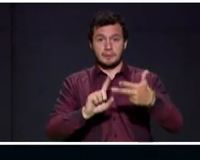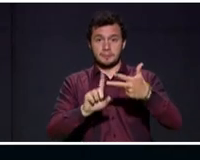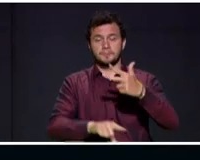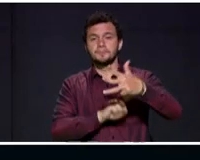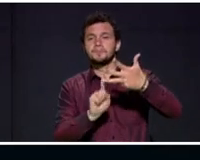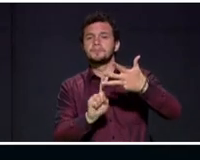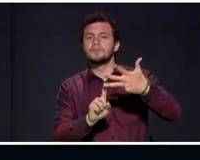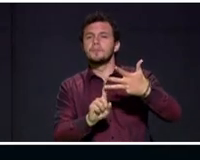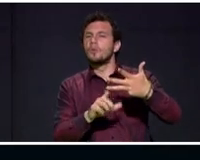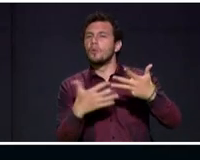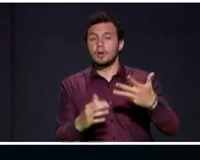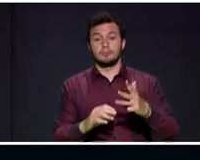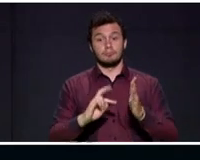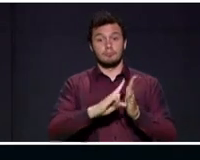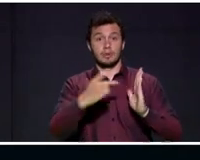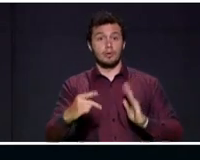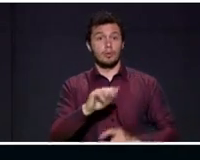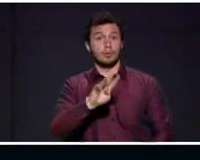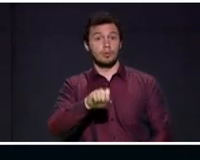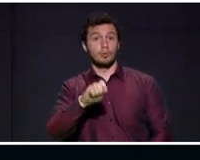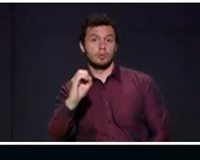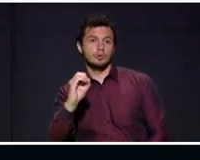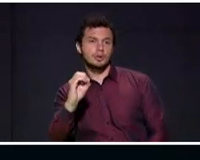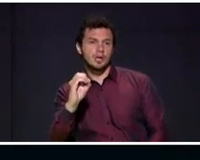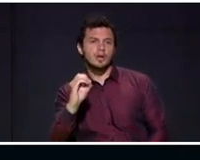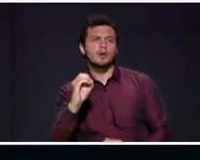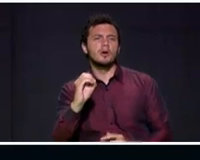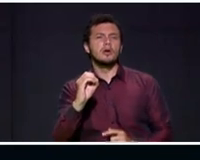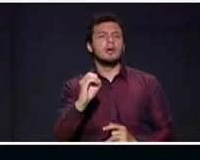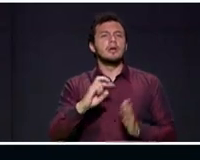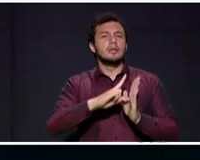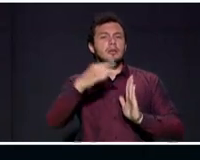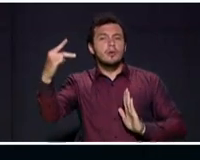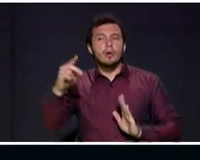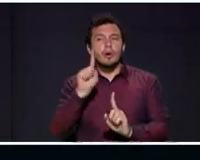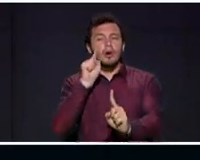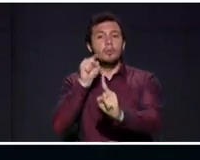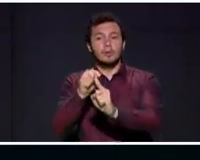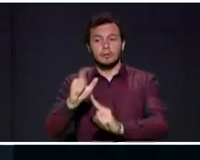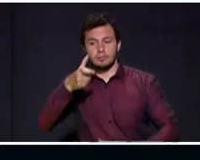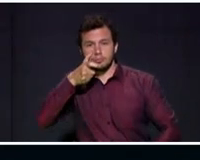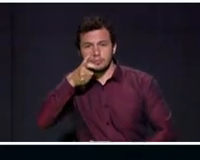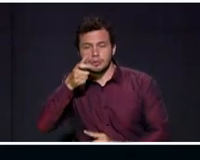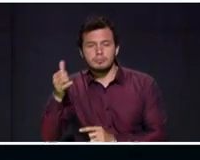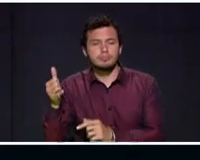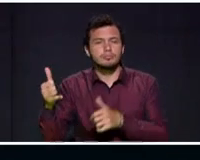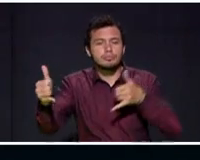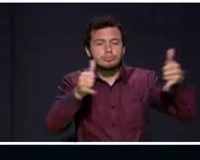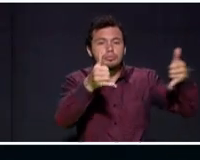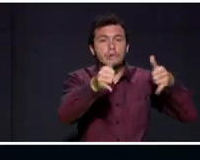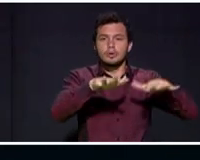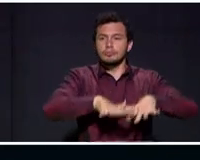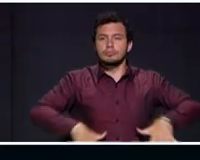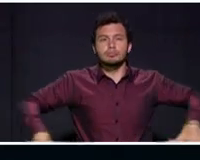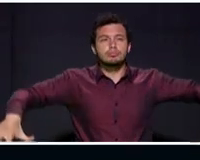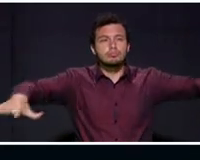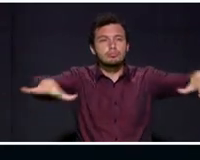4.0 que va anexada a una red de cooperación en seguridad para una geografía extensa como antioquia